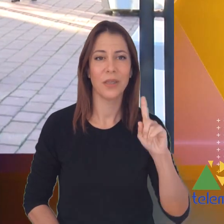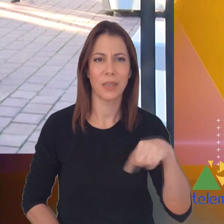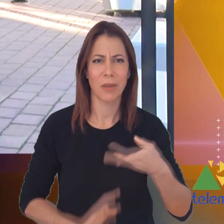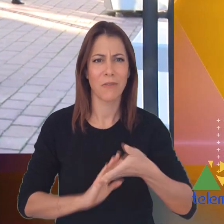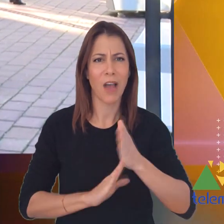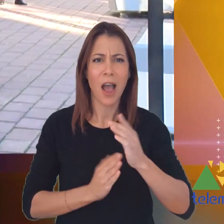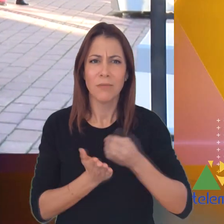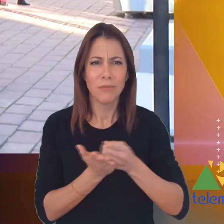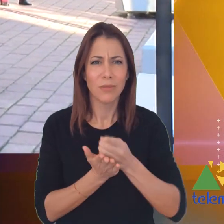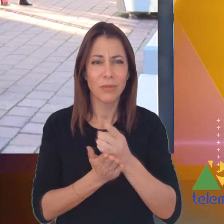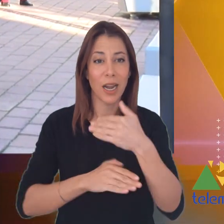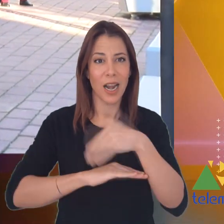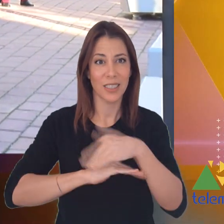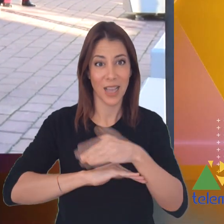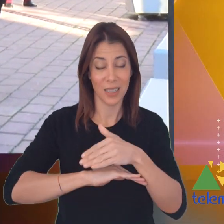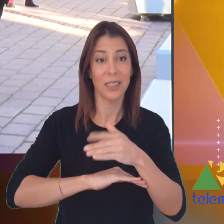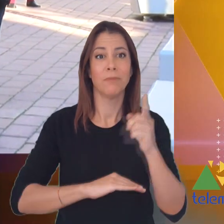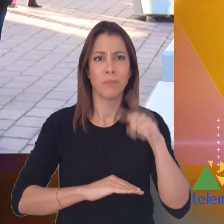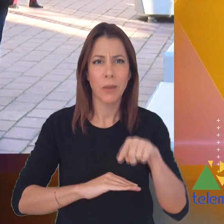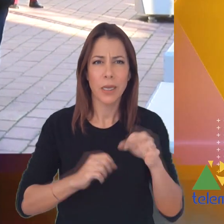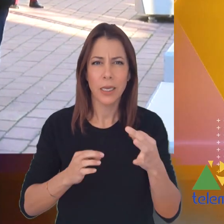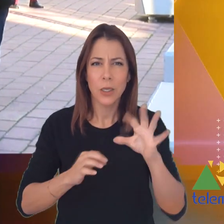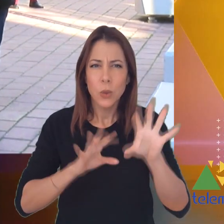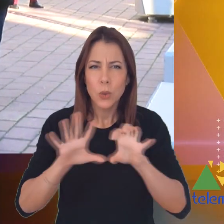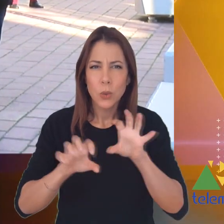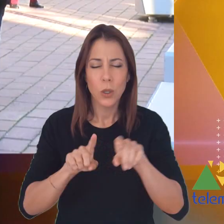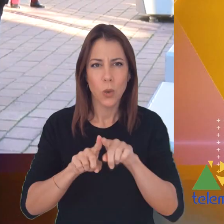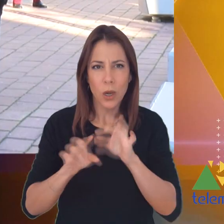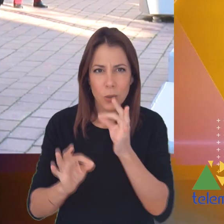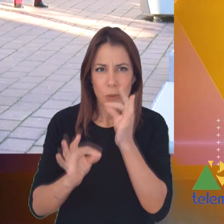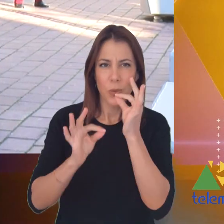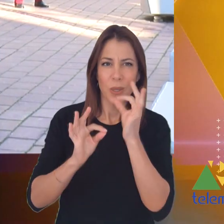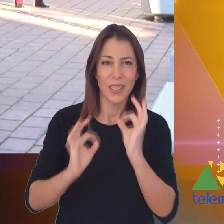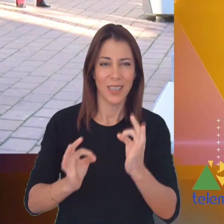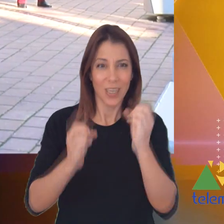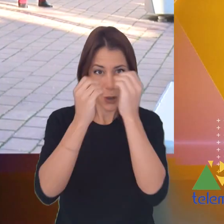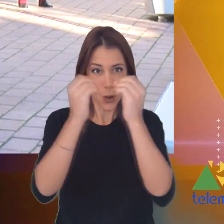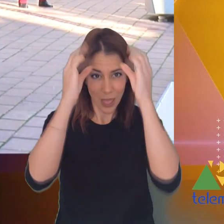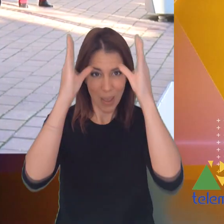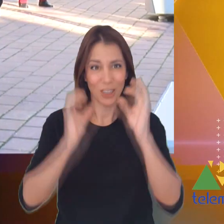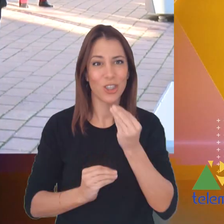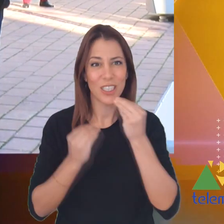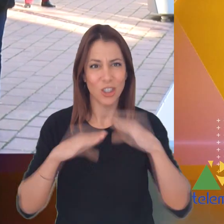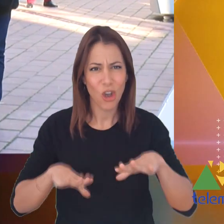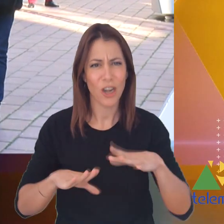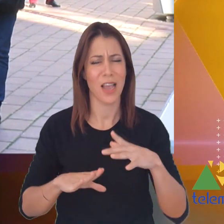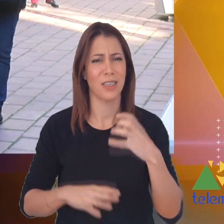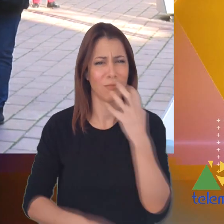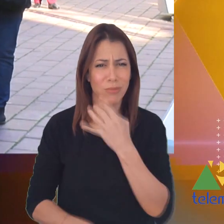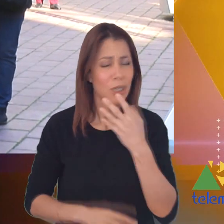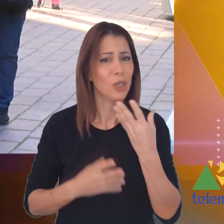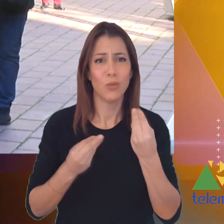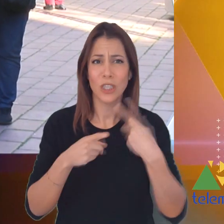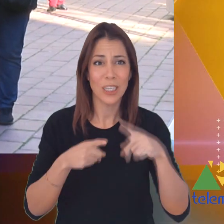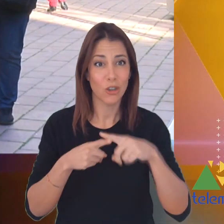nuestro municipio y absorbiendo conocimientos de la historia, leyendas y tantas cosas que